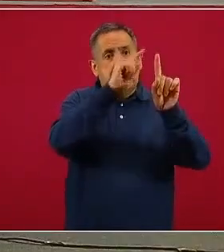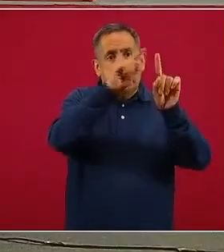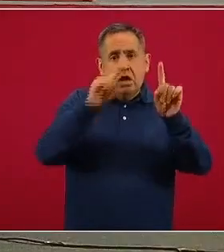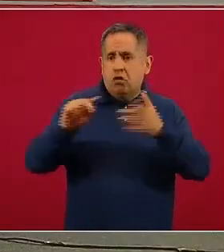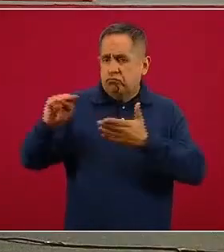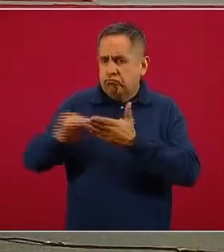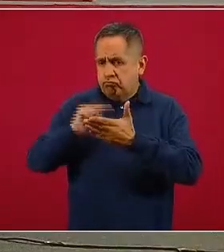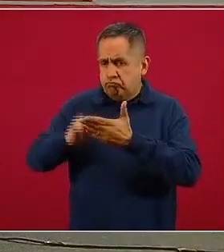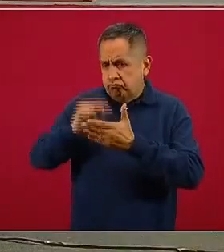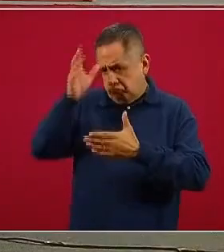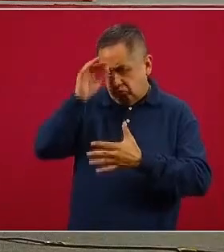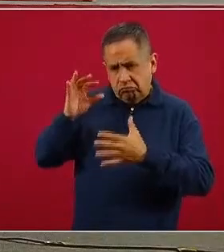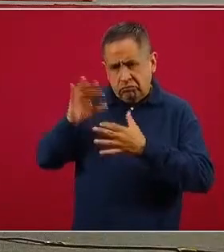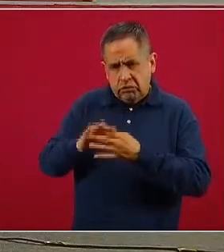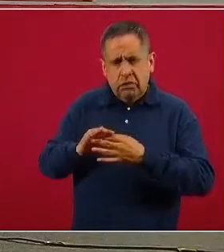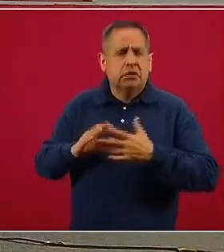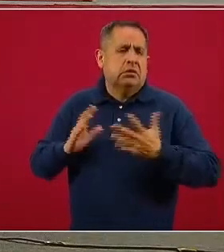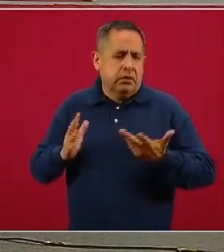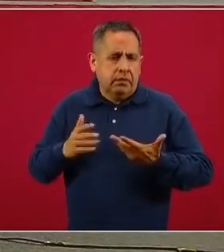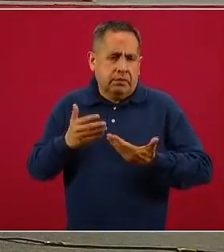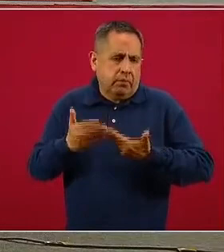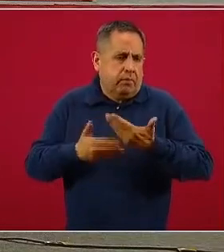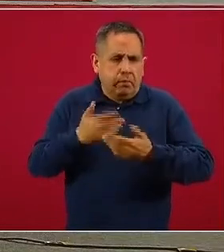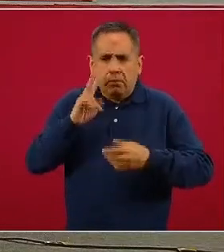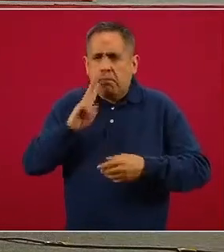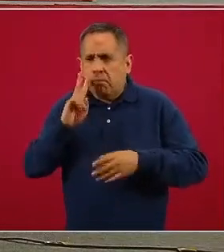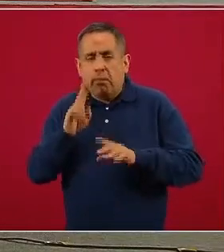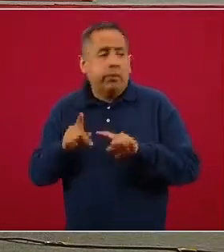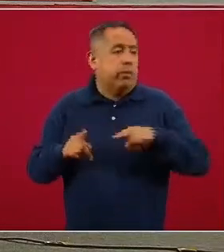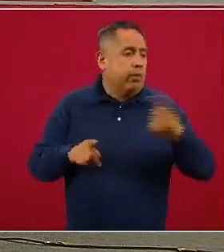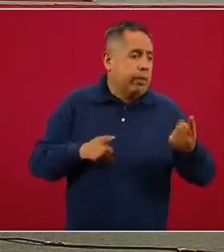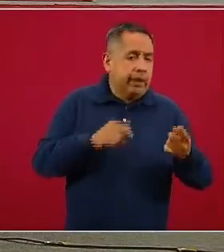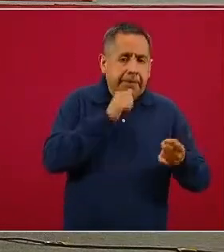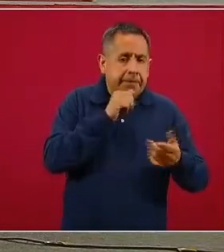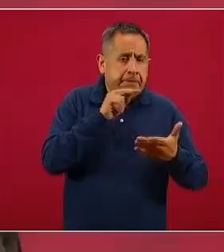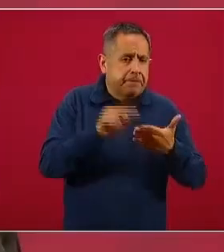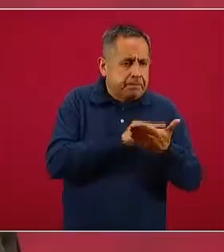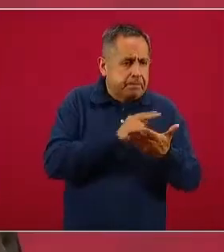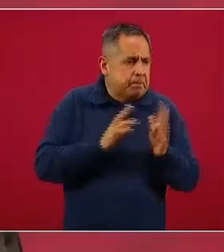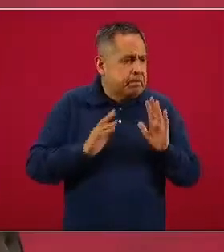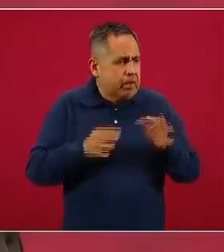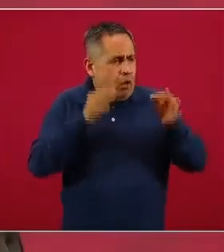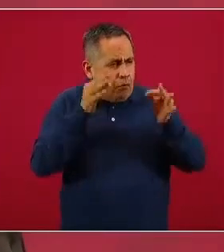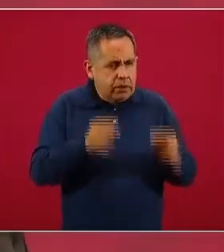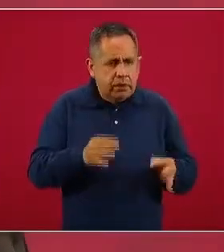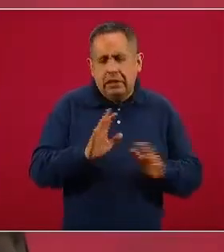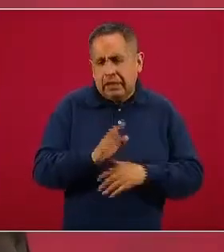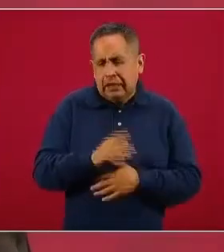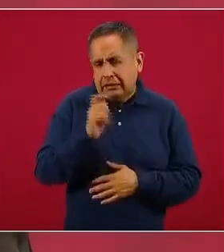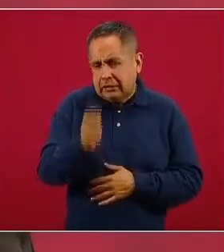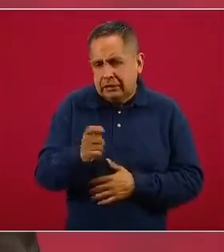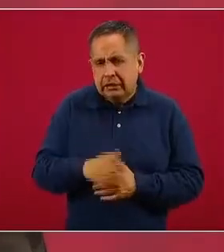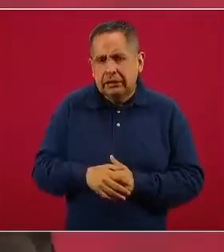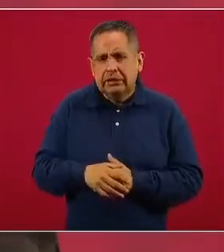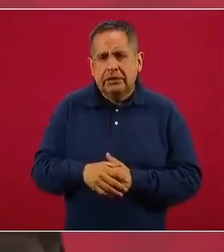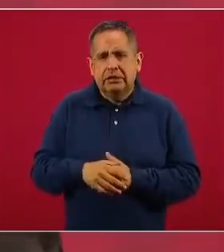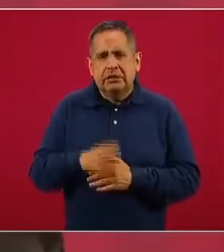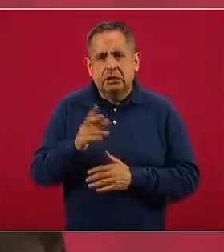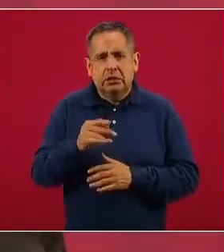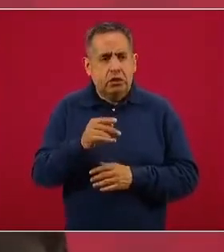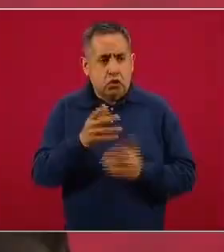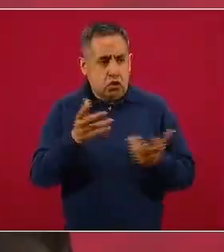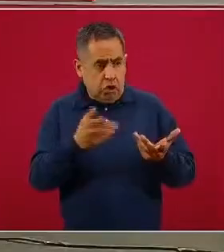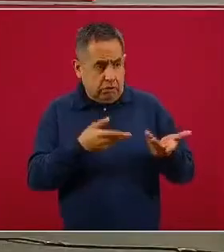firmaron, y estamos viendo con el resto de las entidades federativas que se oficialice, porque eso no quiere decir que no se han